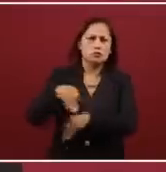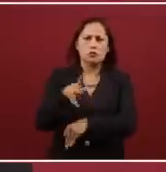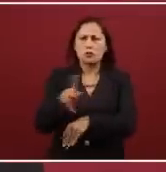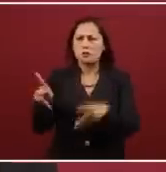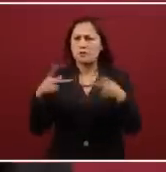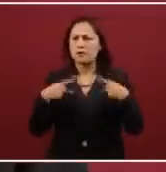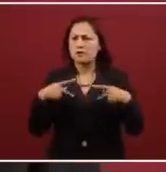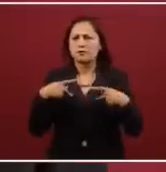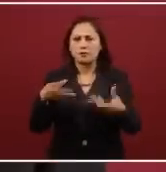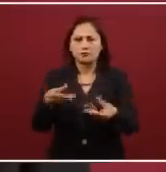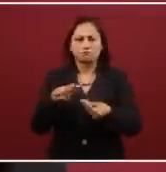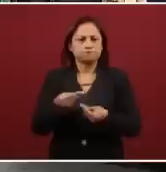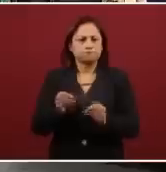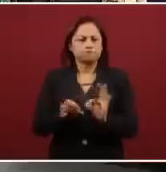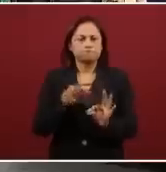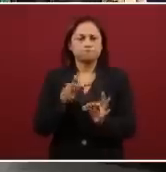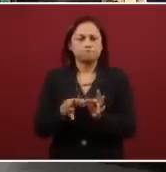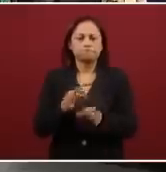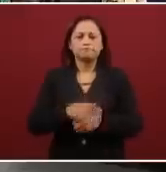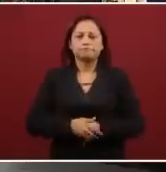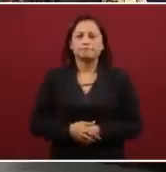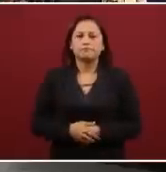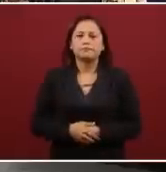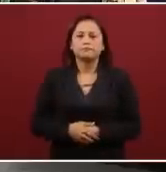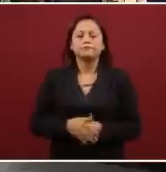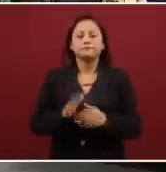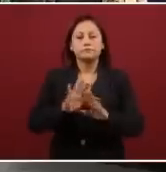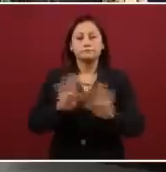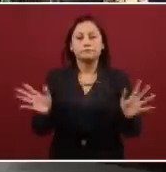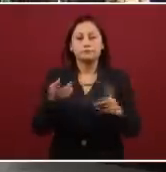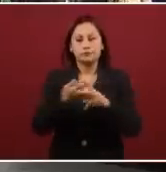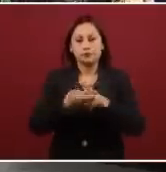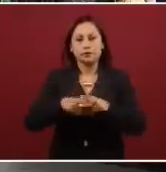abrimos para preguntas y respuestas.